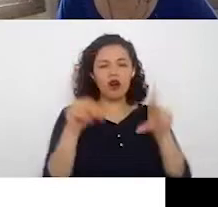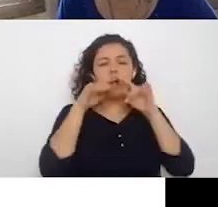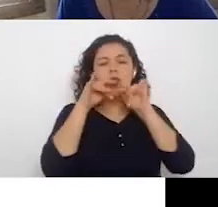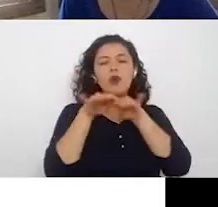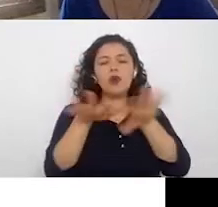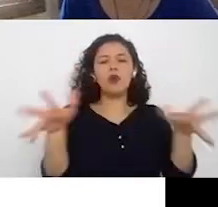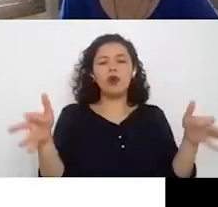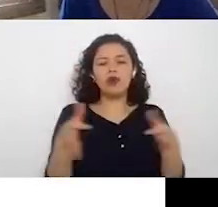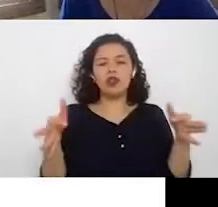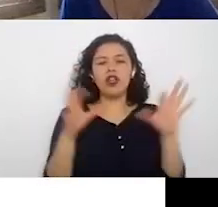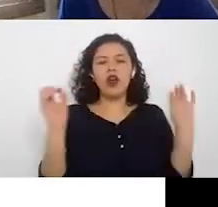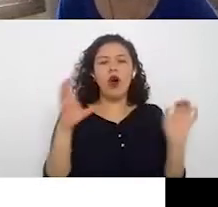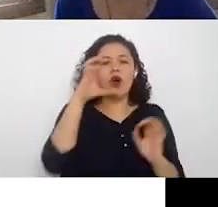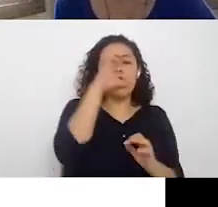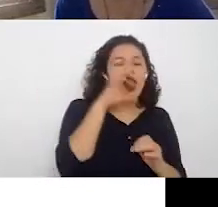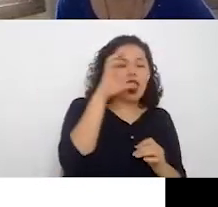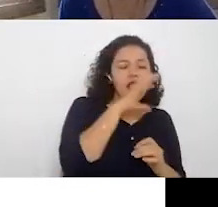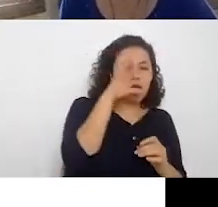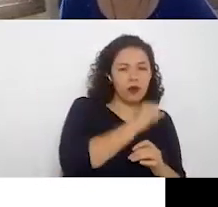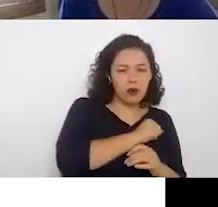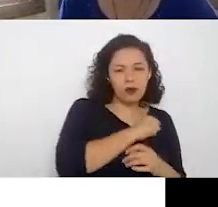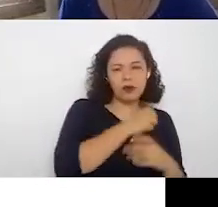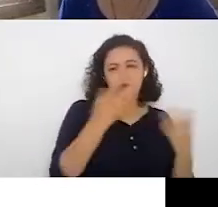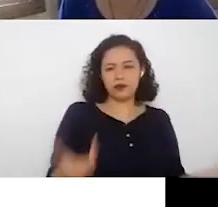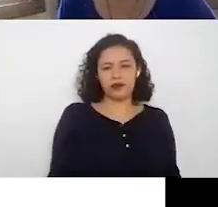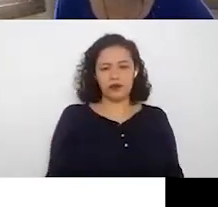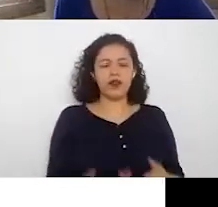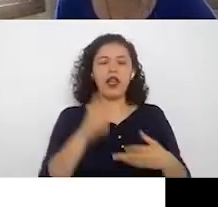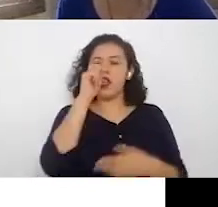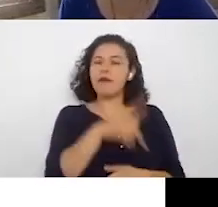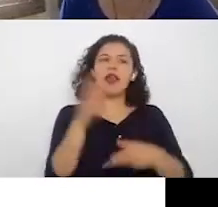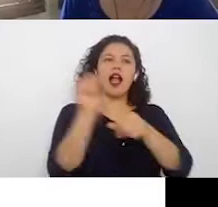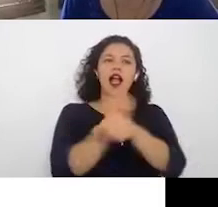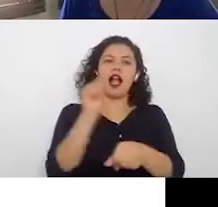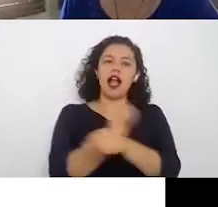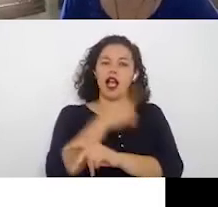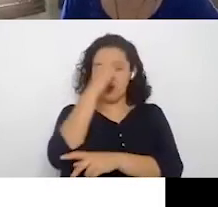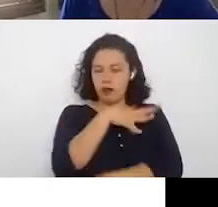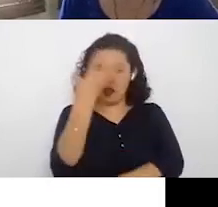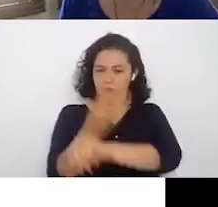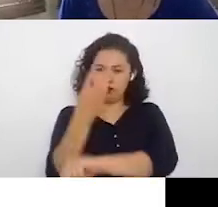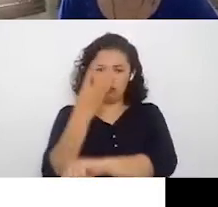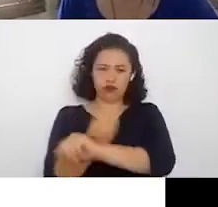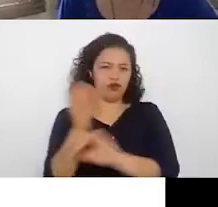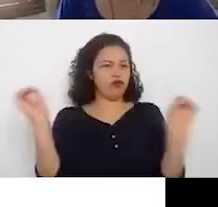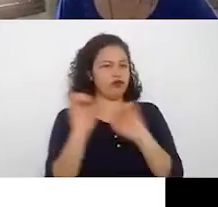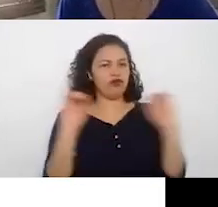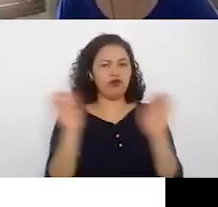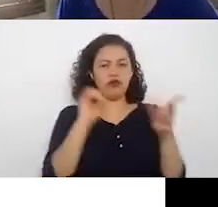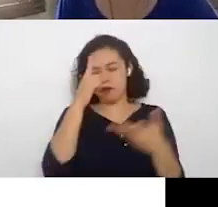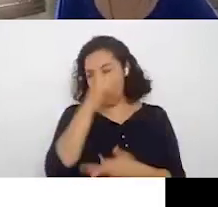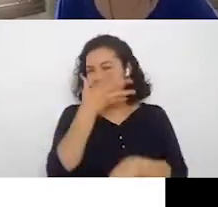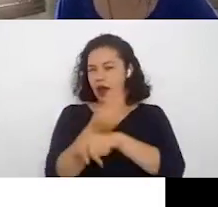las instalaciones, pues eso no entra. Mantenimiento de vehículos tampoco entra, ¿sí? Ningún tipo de mantenimiento,